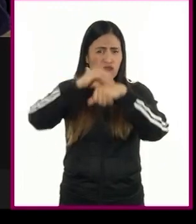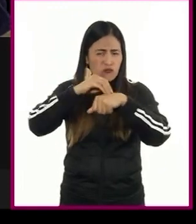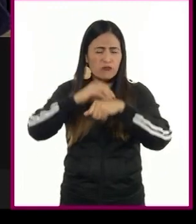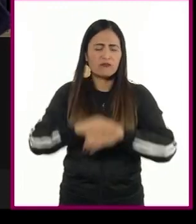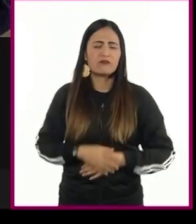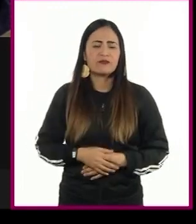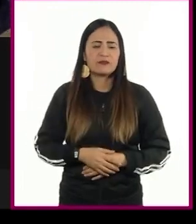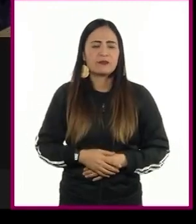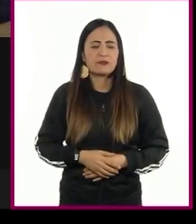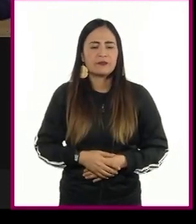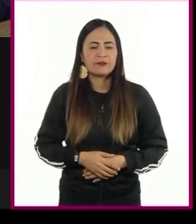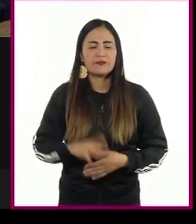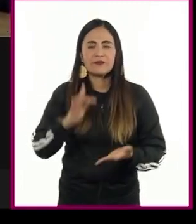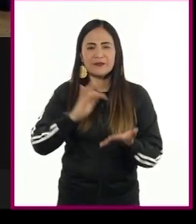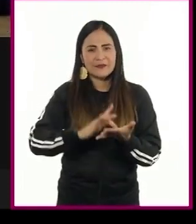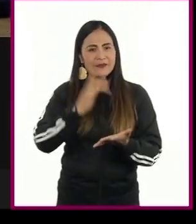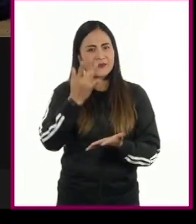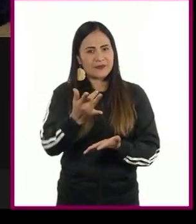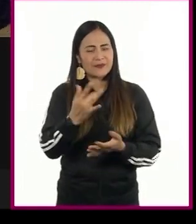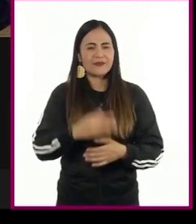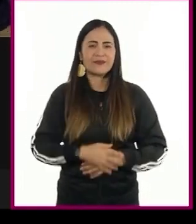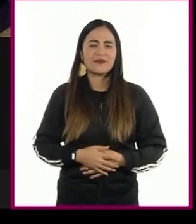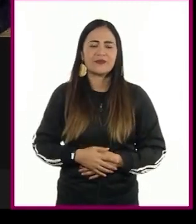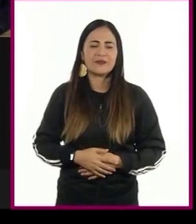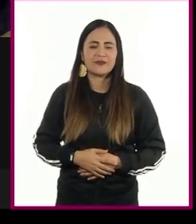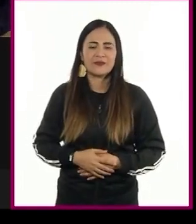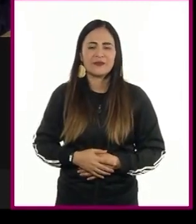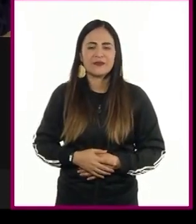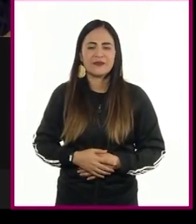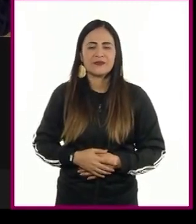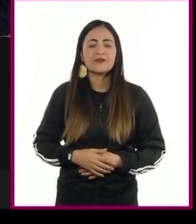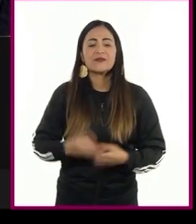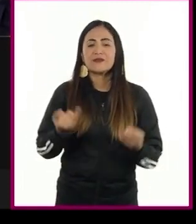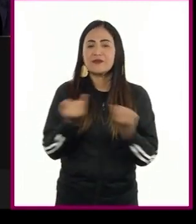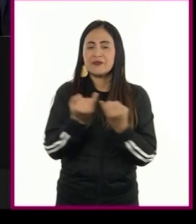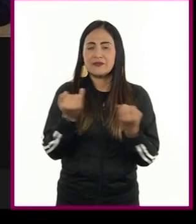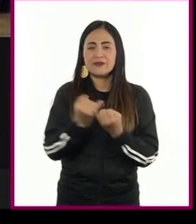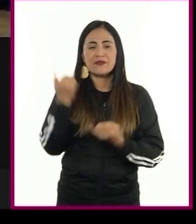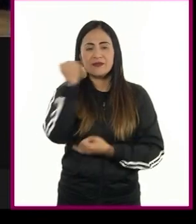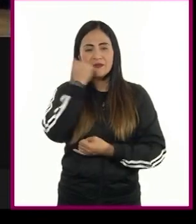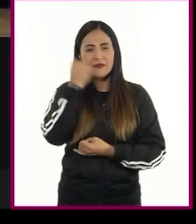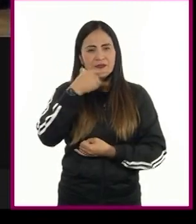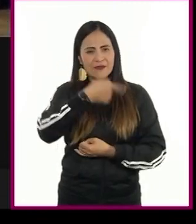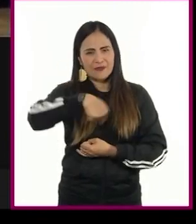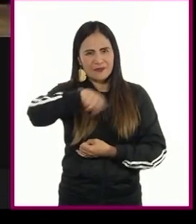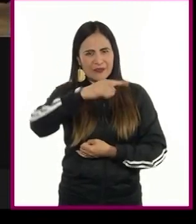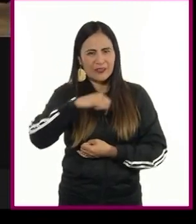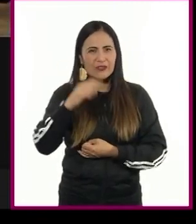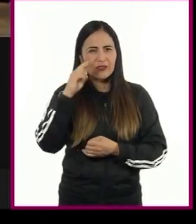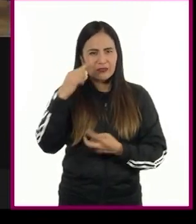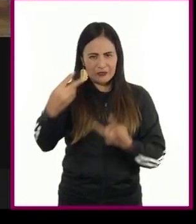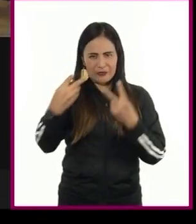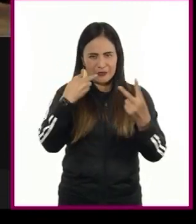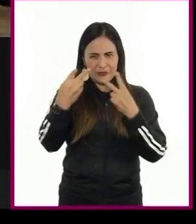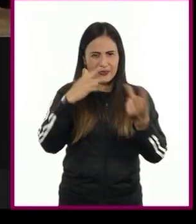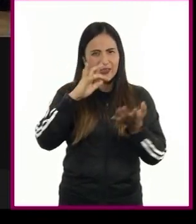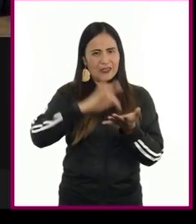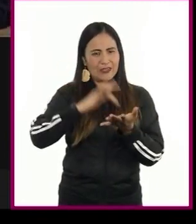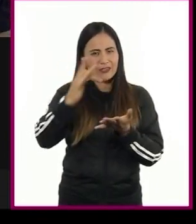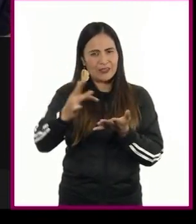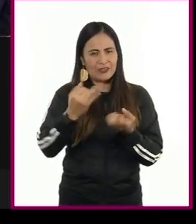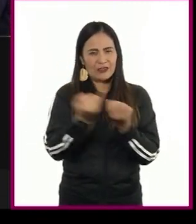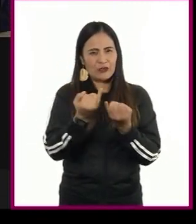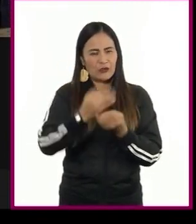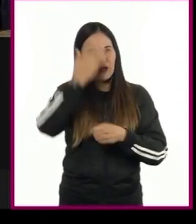historia. Grazie insegnanti e grazie estudianti por escucharme y por aún recordarme y